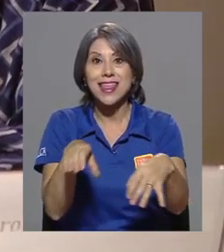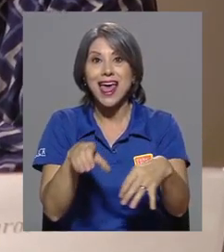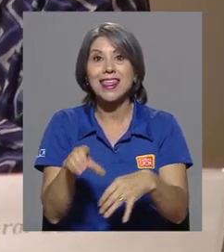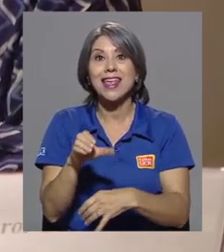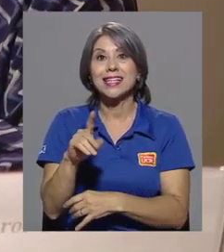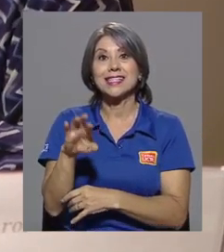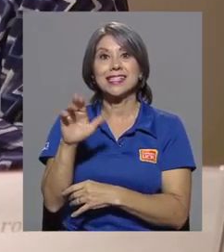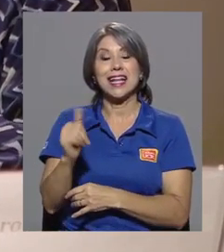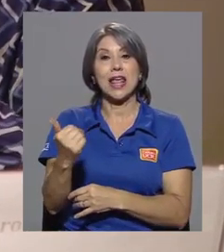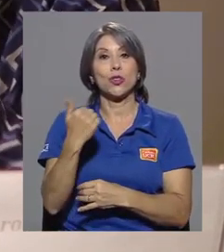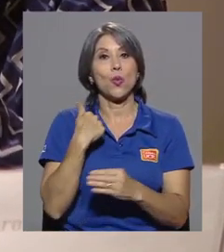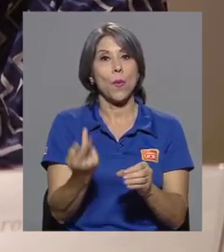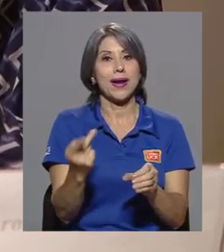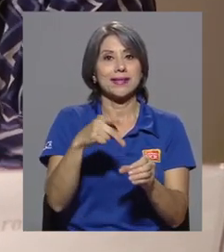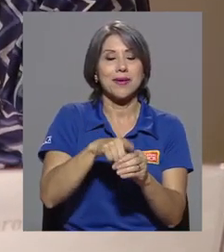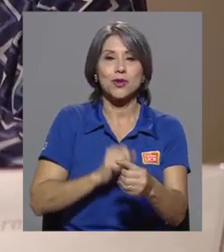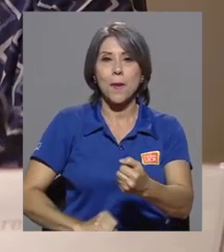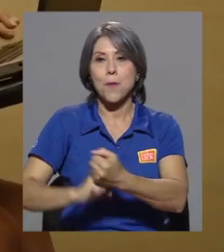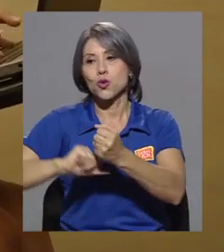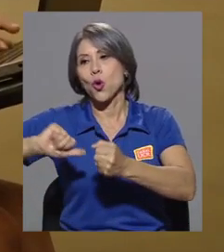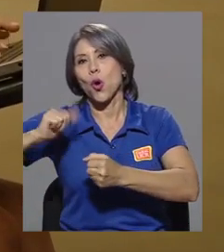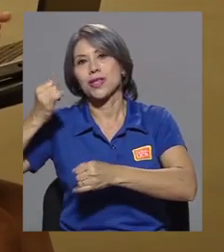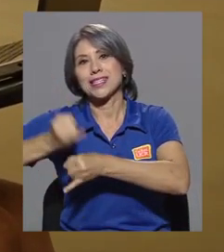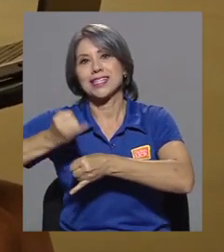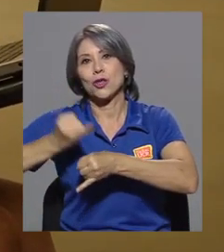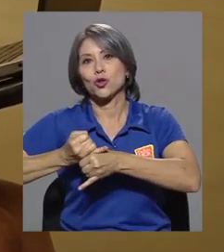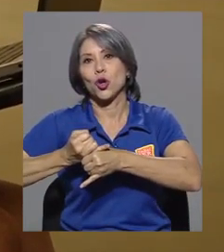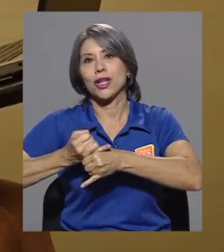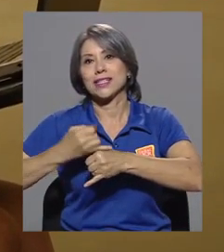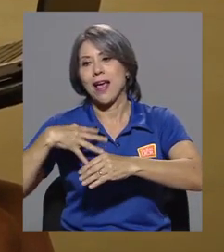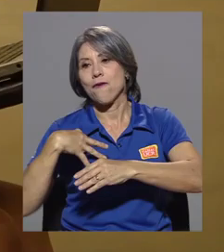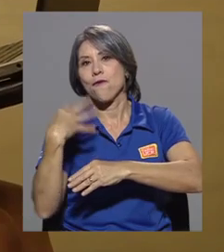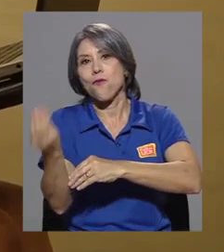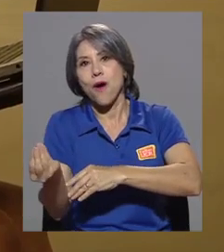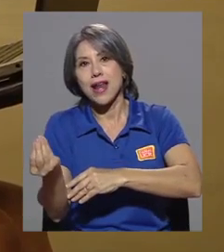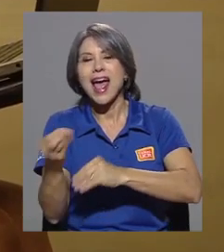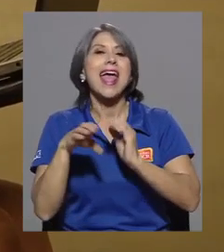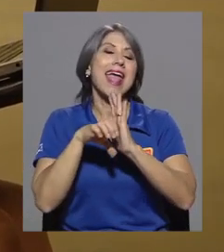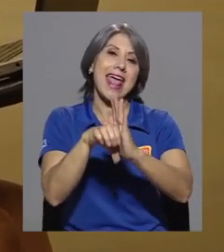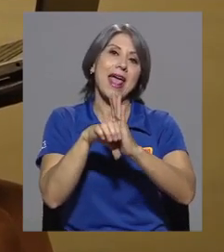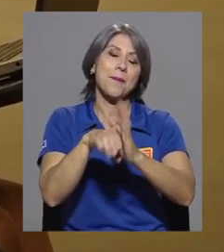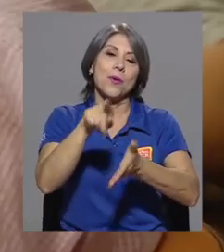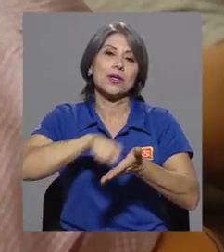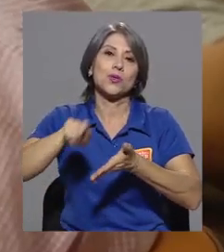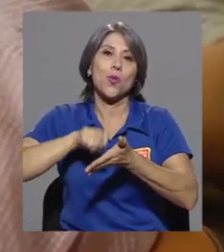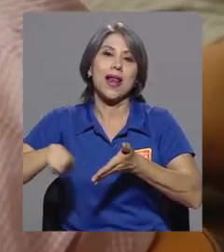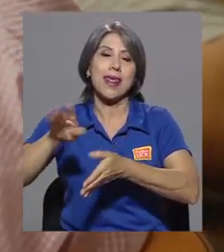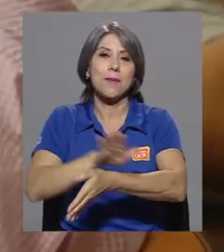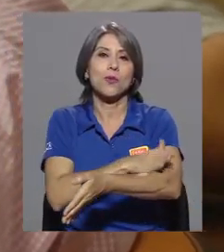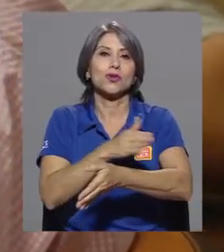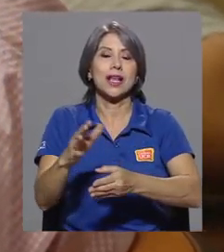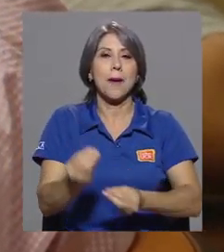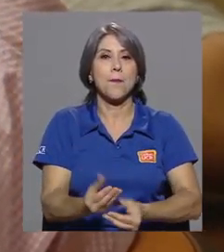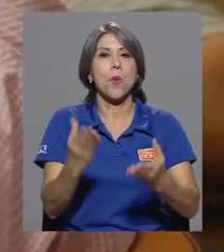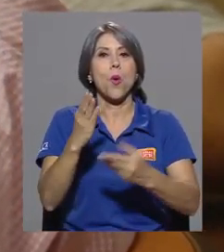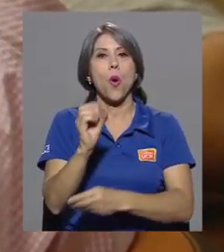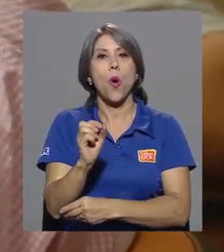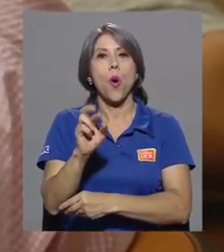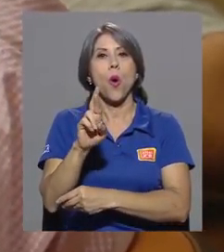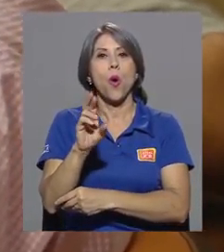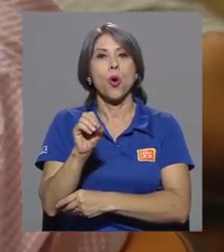la participación y apoyo de otras instituciones externas a la UCR. Un ejemplo fue la Escuela de Música Popular La